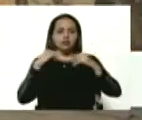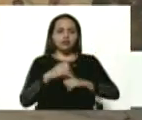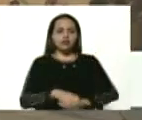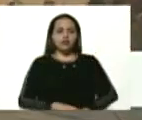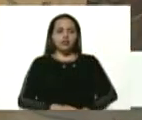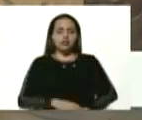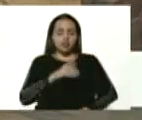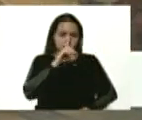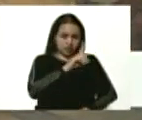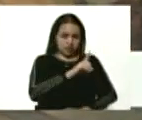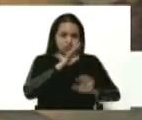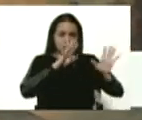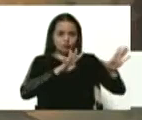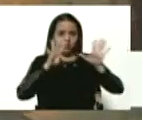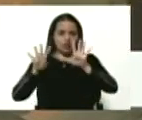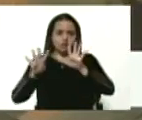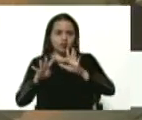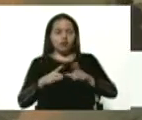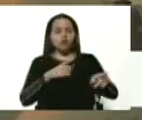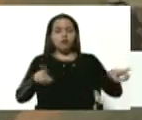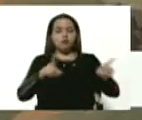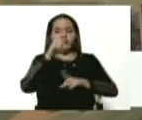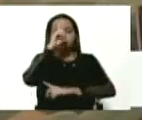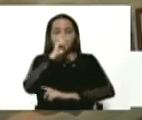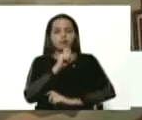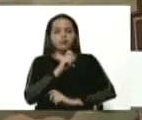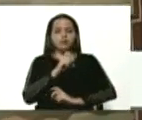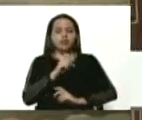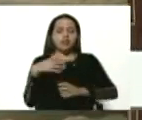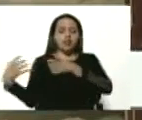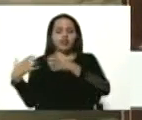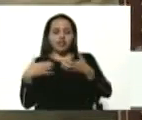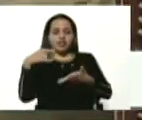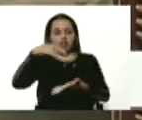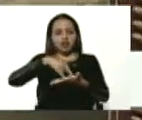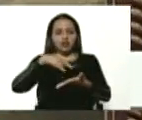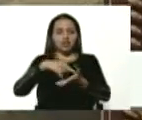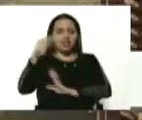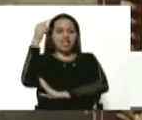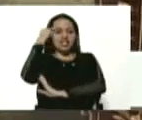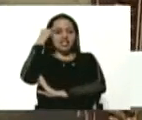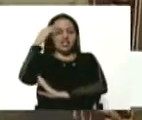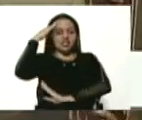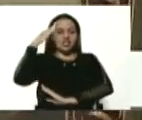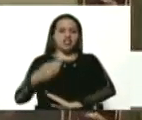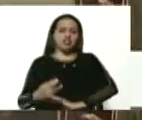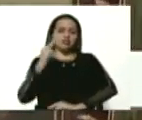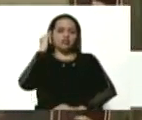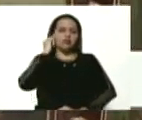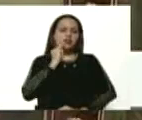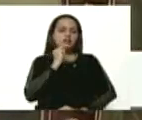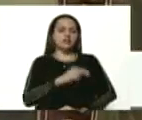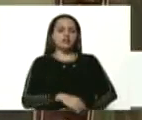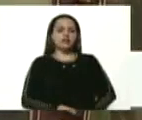el 199 aniversario de la Batalla de Carabobo y Día del Ejército Bolivariano.